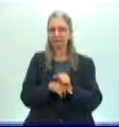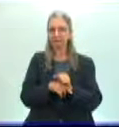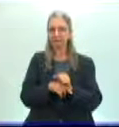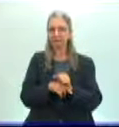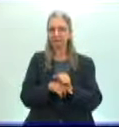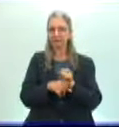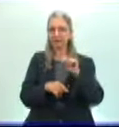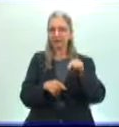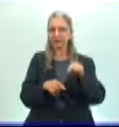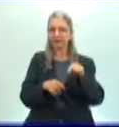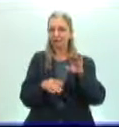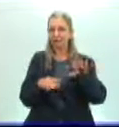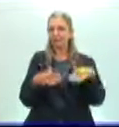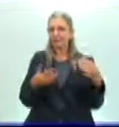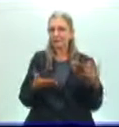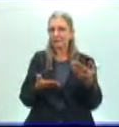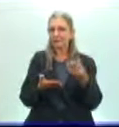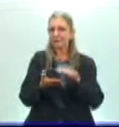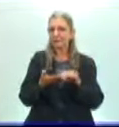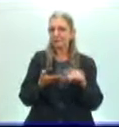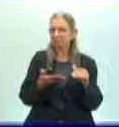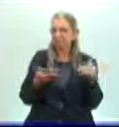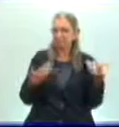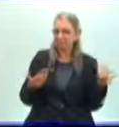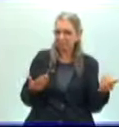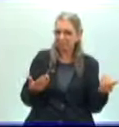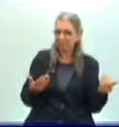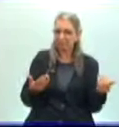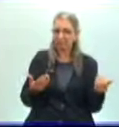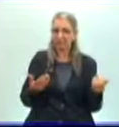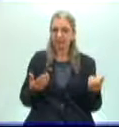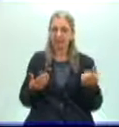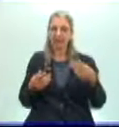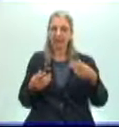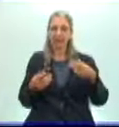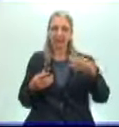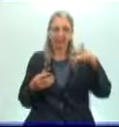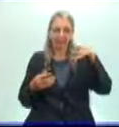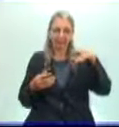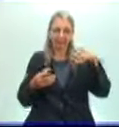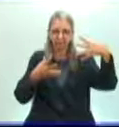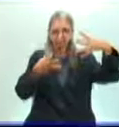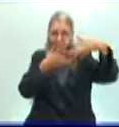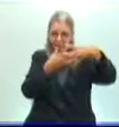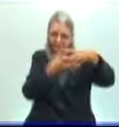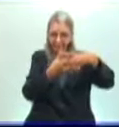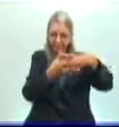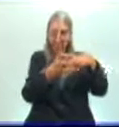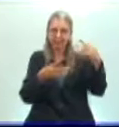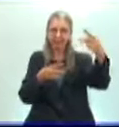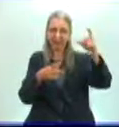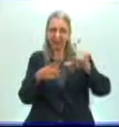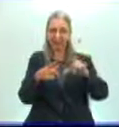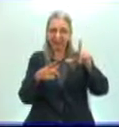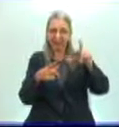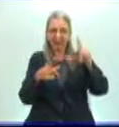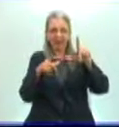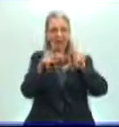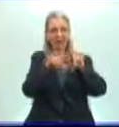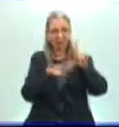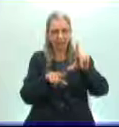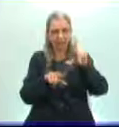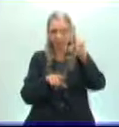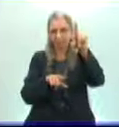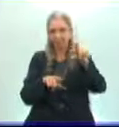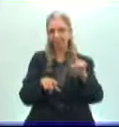permite plantear la razón de proporcionalidad, es decir, la proporcionalidad entre los lados, ¿sí?, que por supuesto va a dar K, recuerden, le llamamos